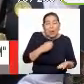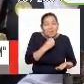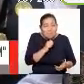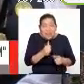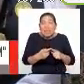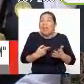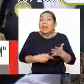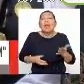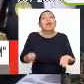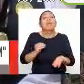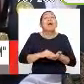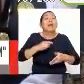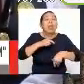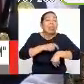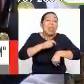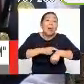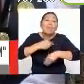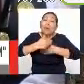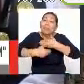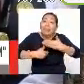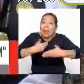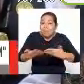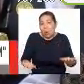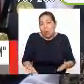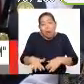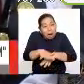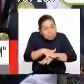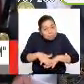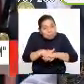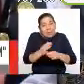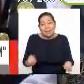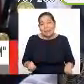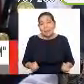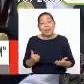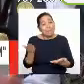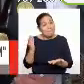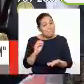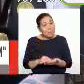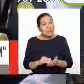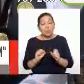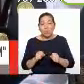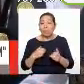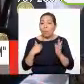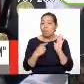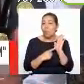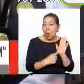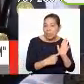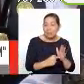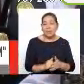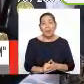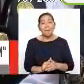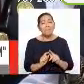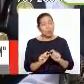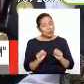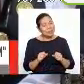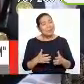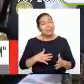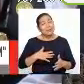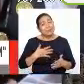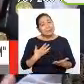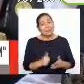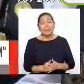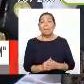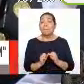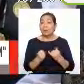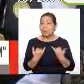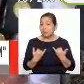Y que eso demanda tiempo. Son procesos administrativos que demanda tiempo para poder comprar. Pero lo estamos haciendo.